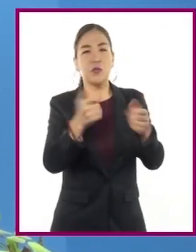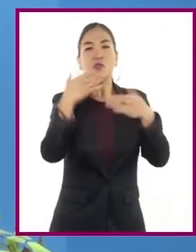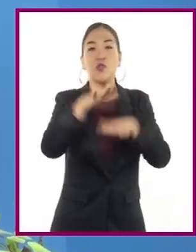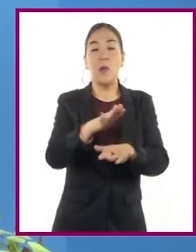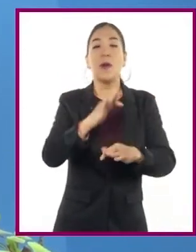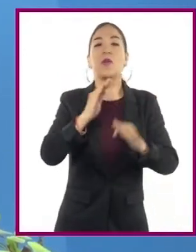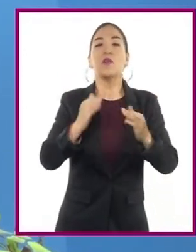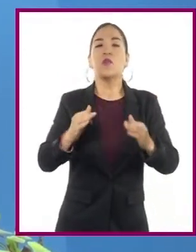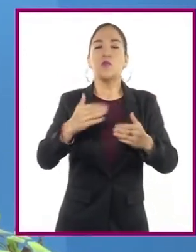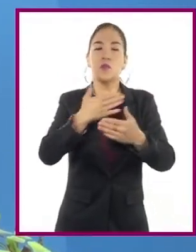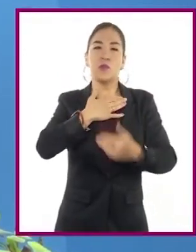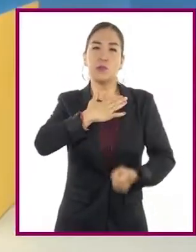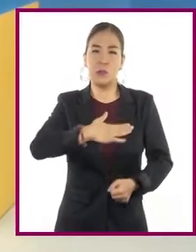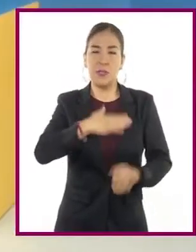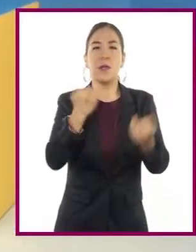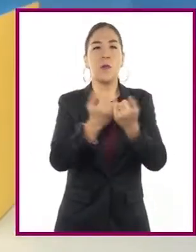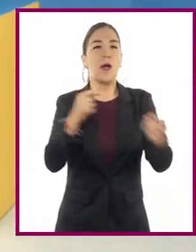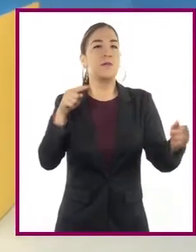y el apego a la legalidad.